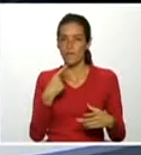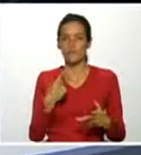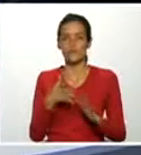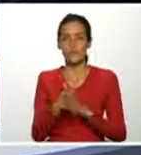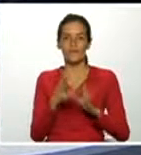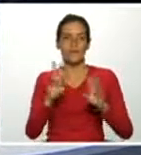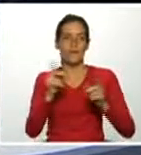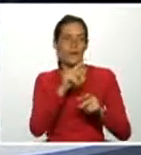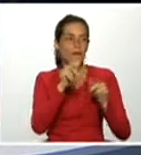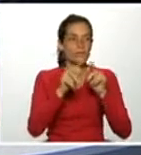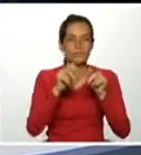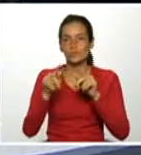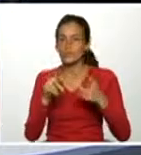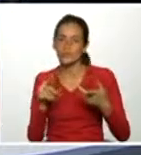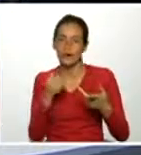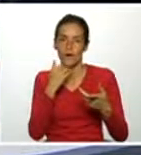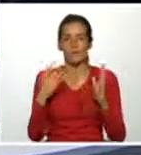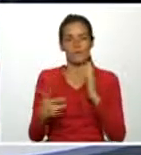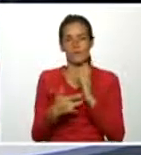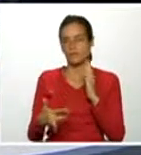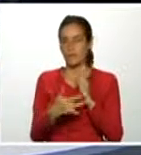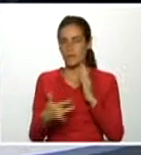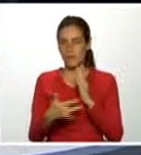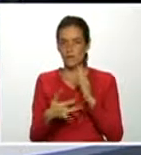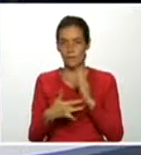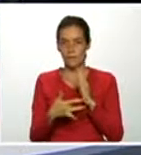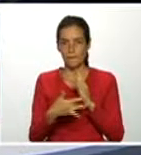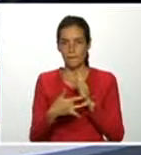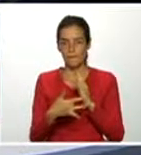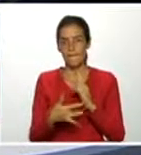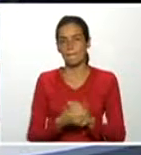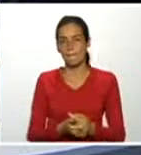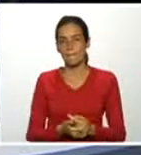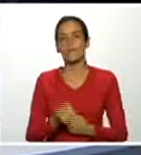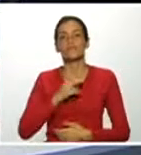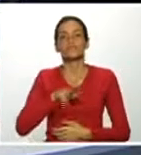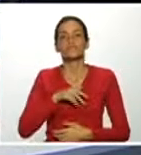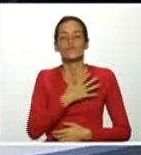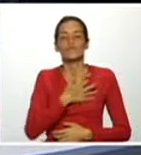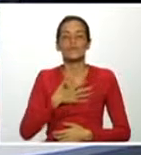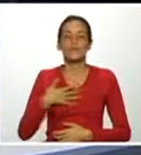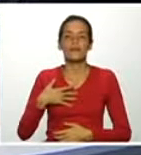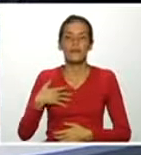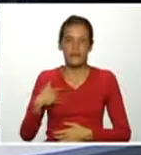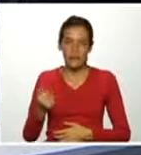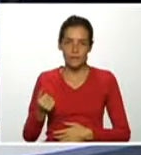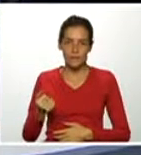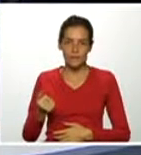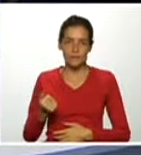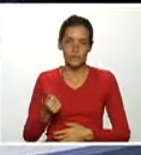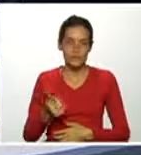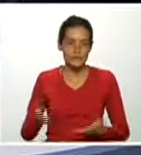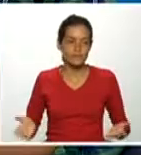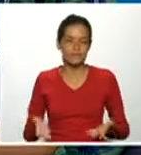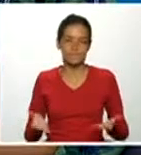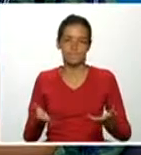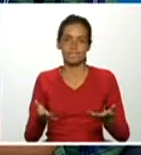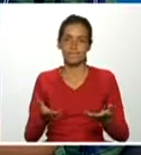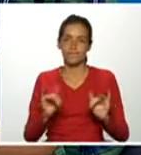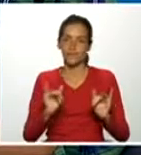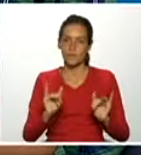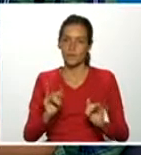de consumo de tecnología que nosotros pretendemos incidir